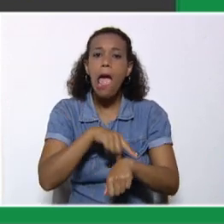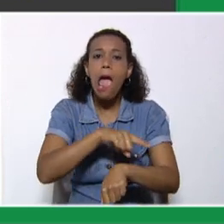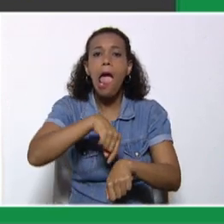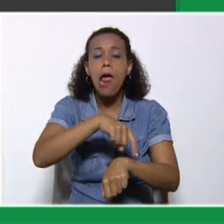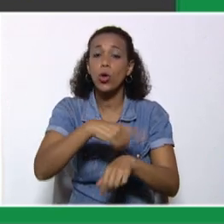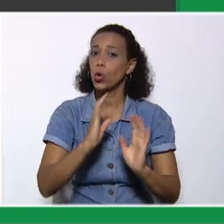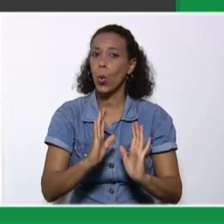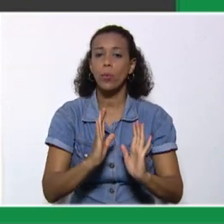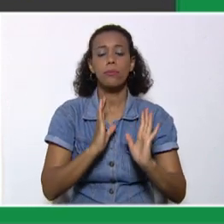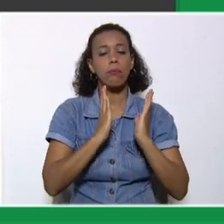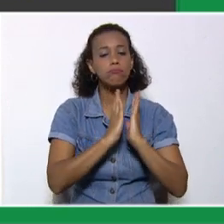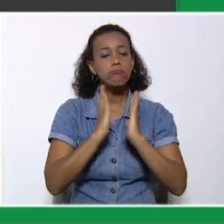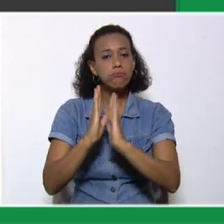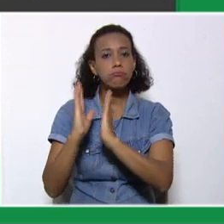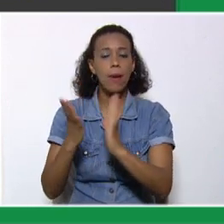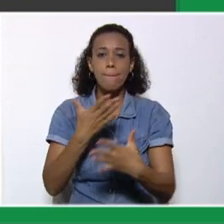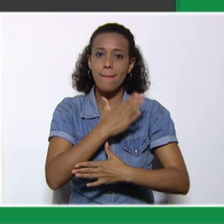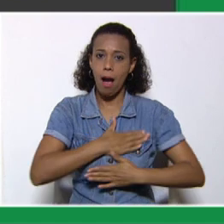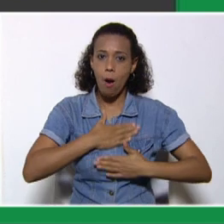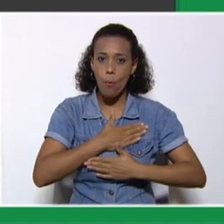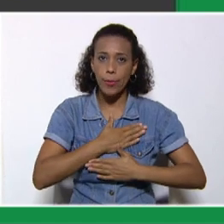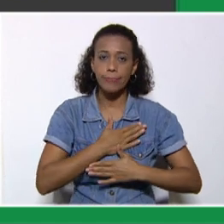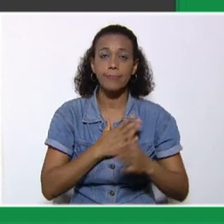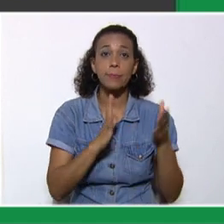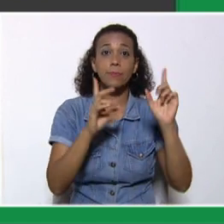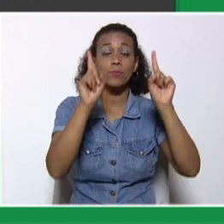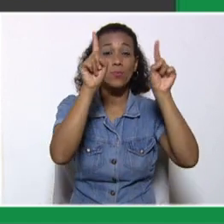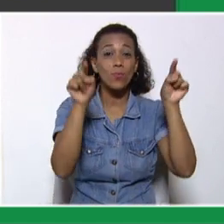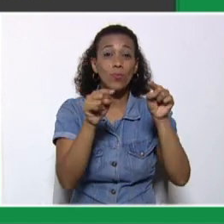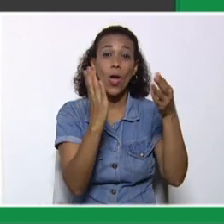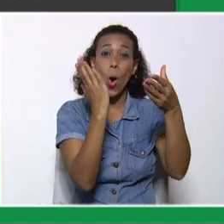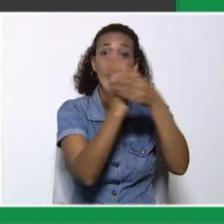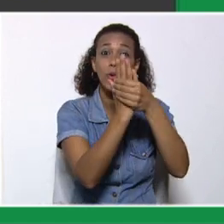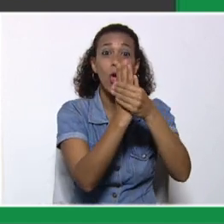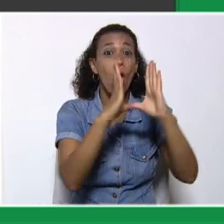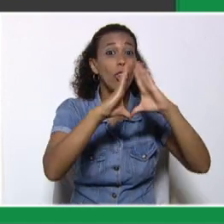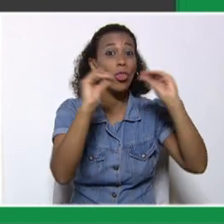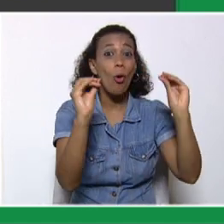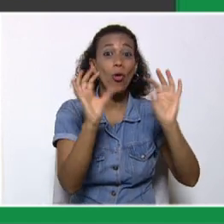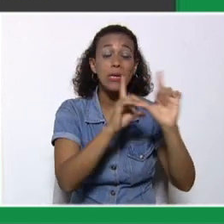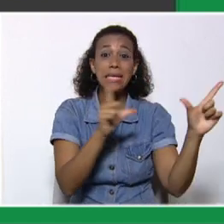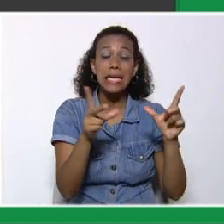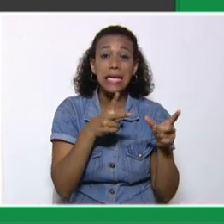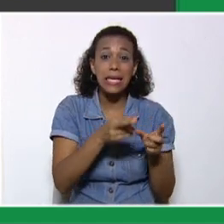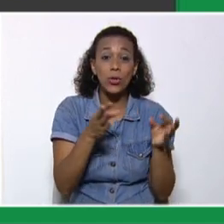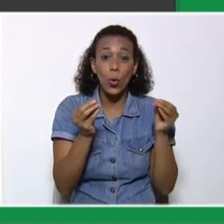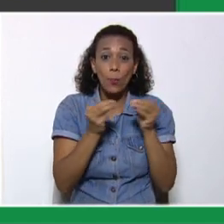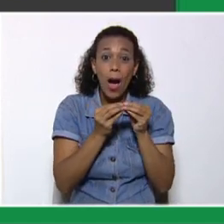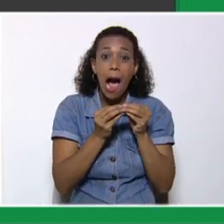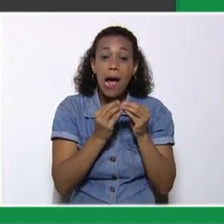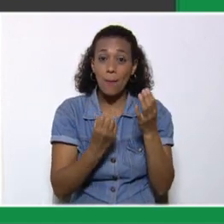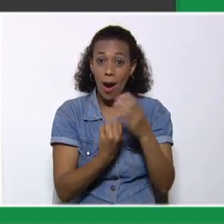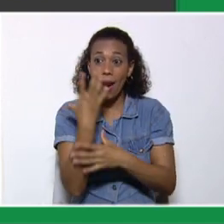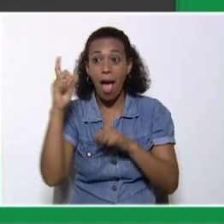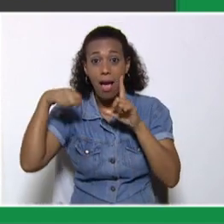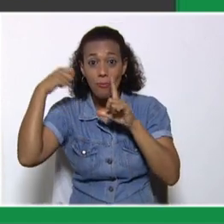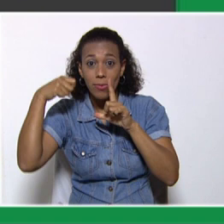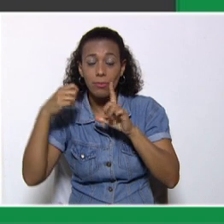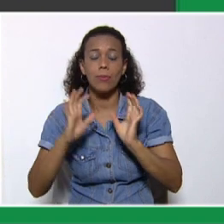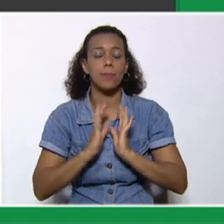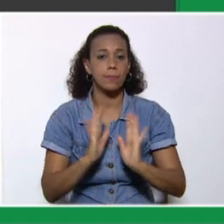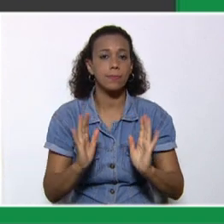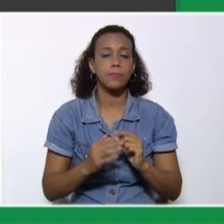manera organizada. Aquí tenemos ubicados los recursos para la edición con los que vamos a trabajar este